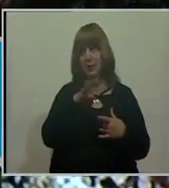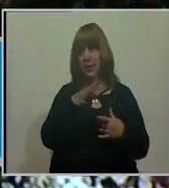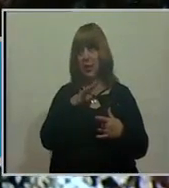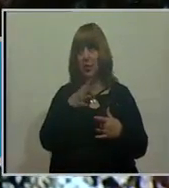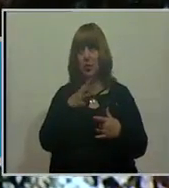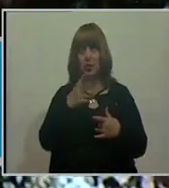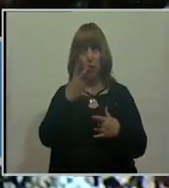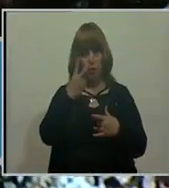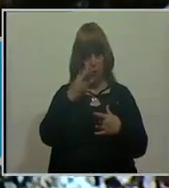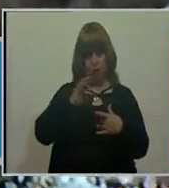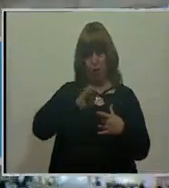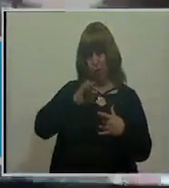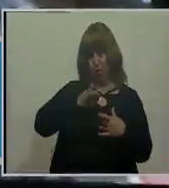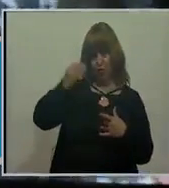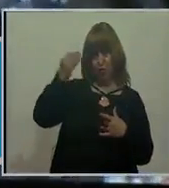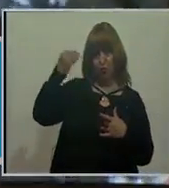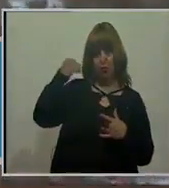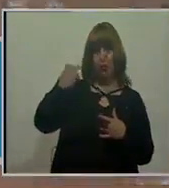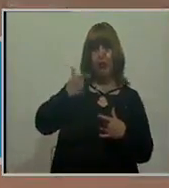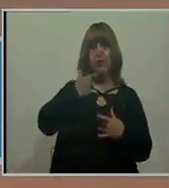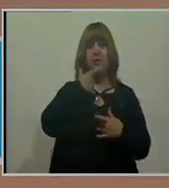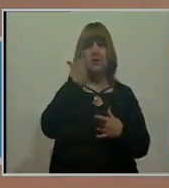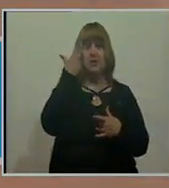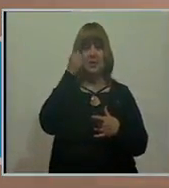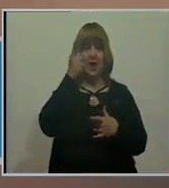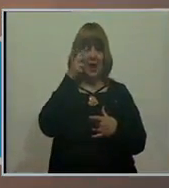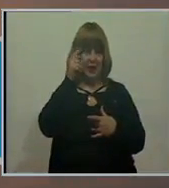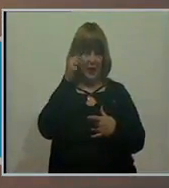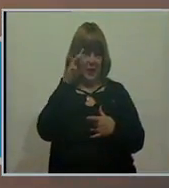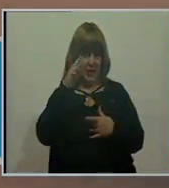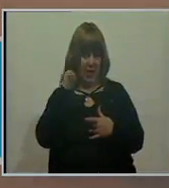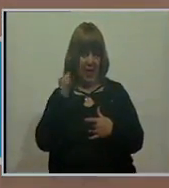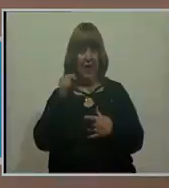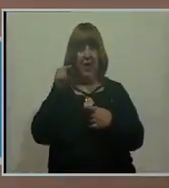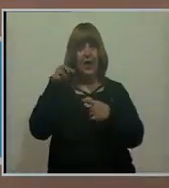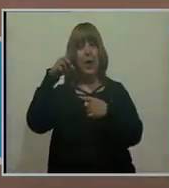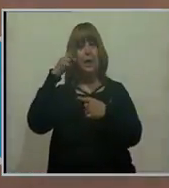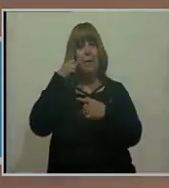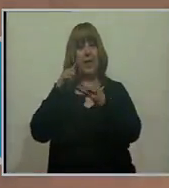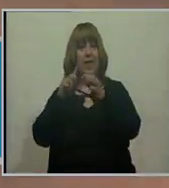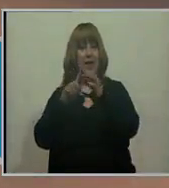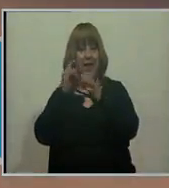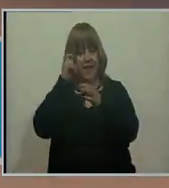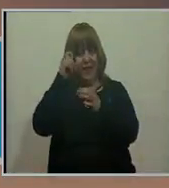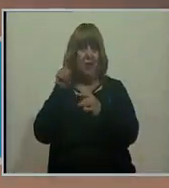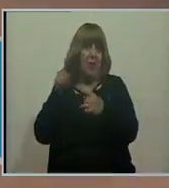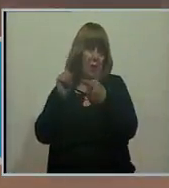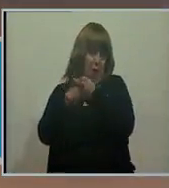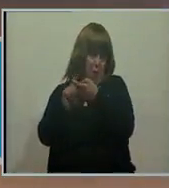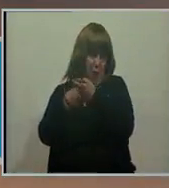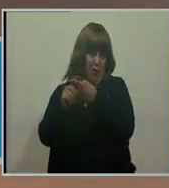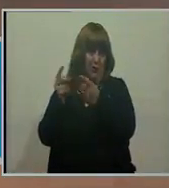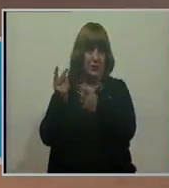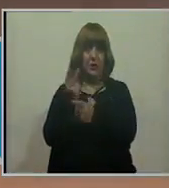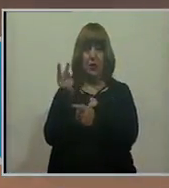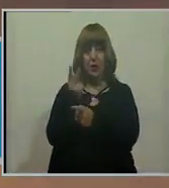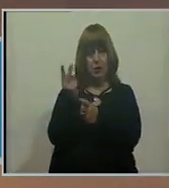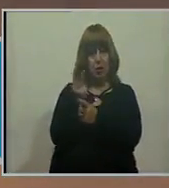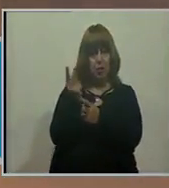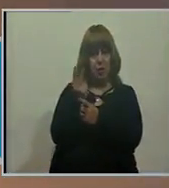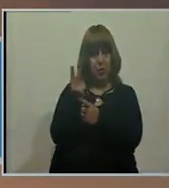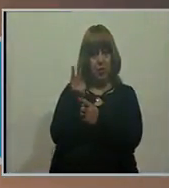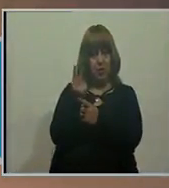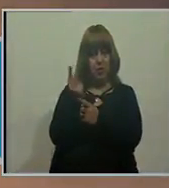te diría casi 2 años que Shakira y Piqué vienen con comentarios de que la relación no está